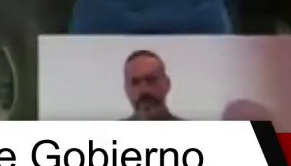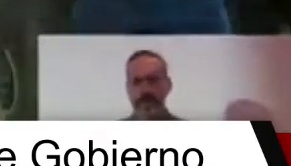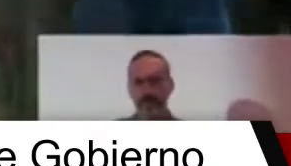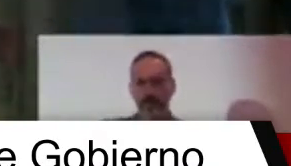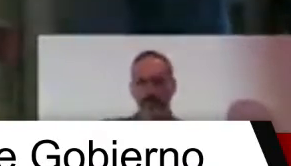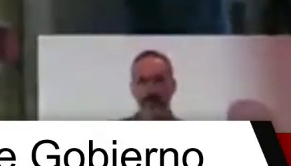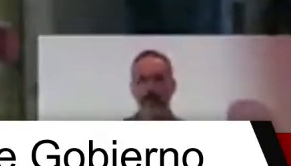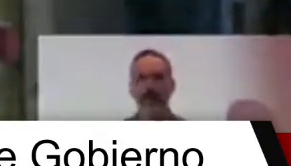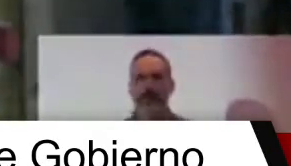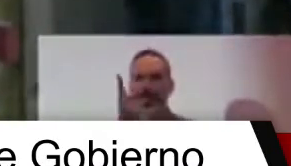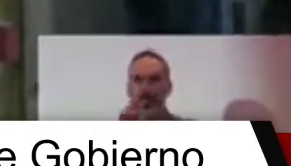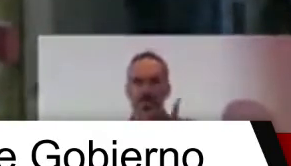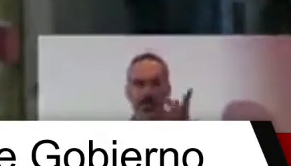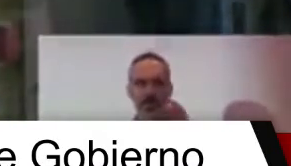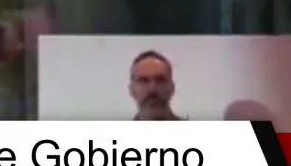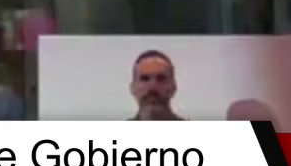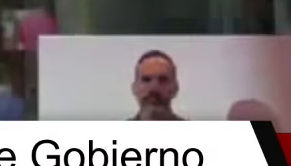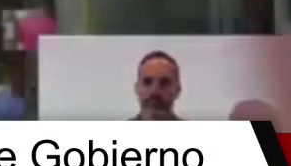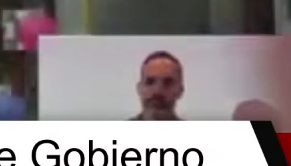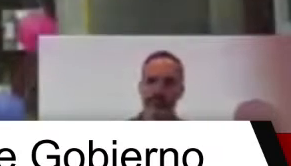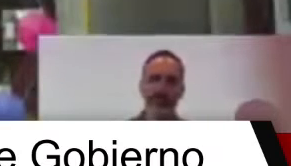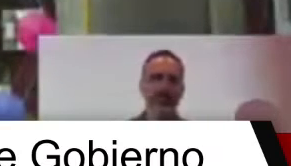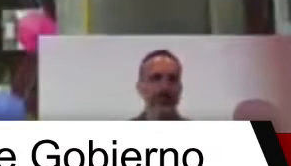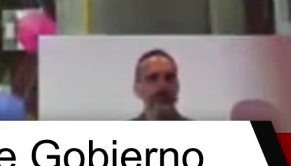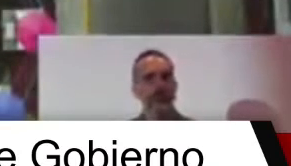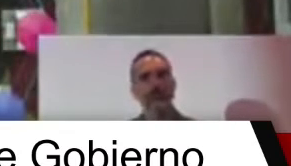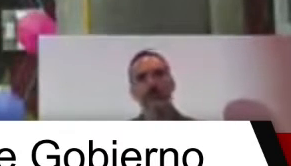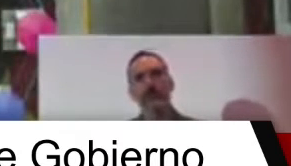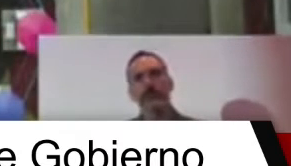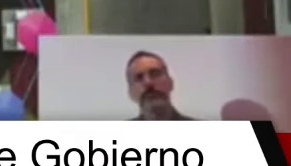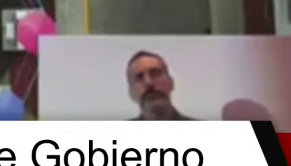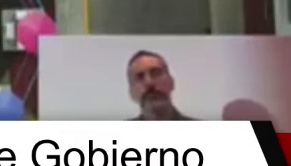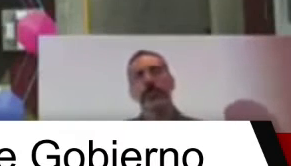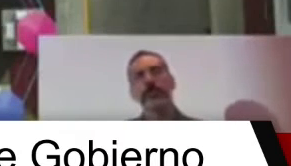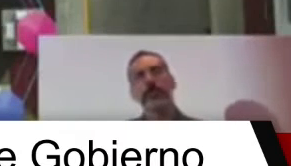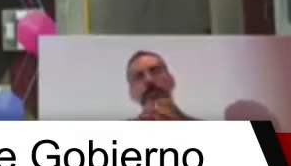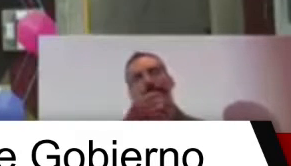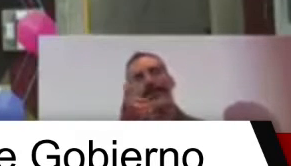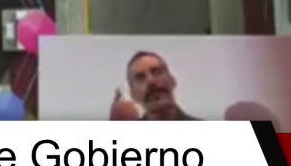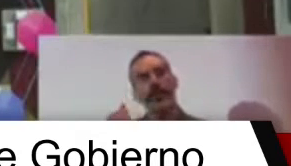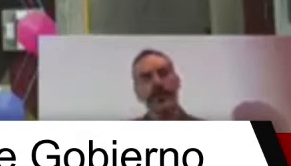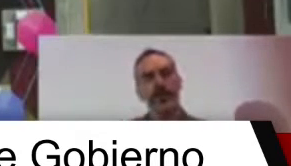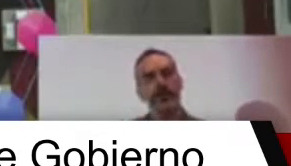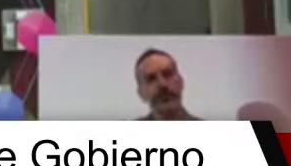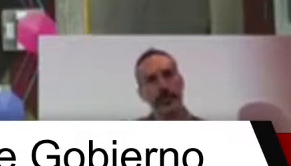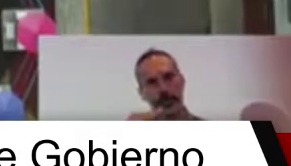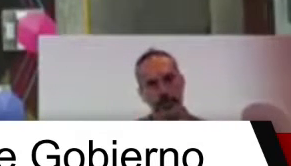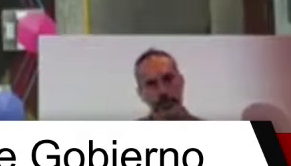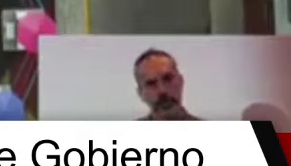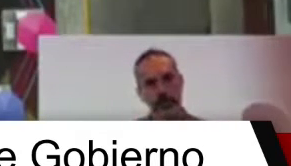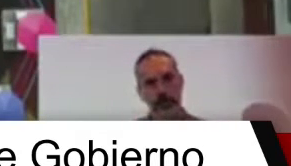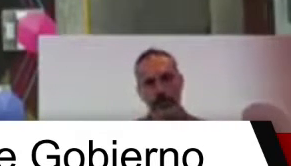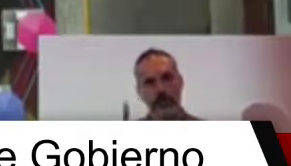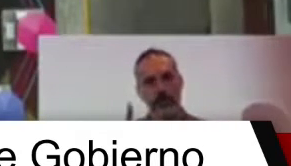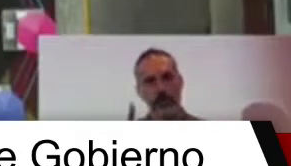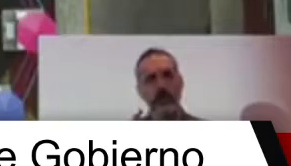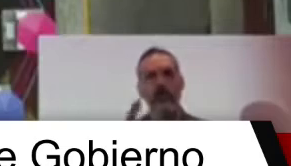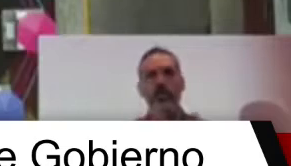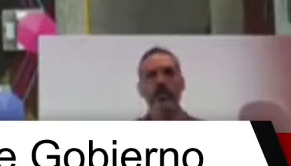podados. Llevamos más de 6.7 millones de metros cuadrados de